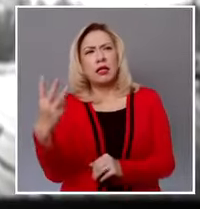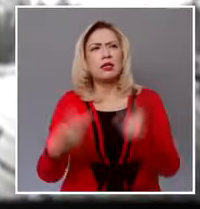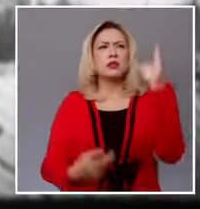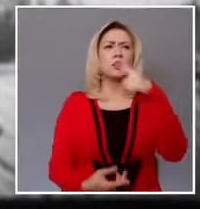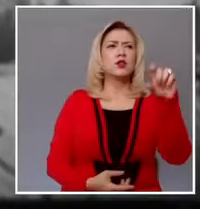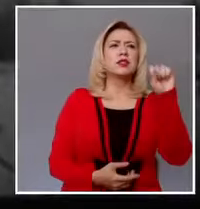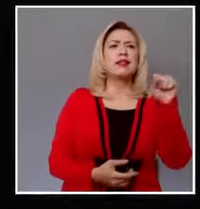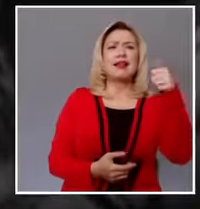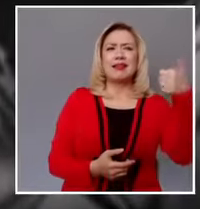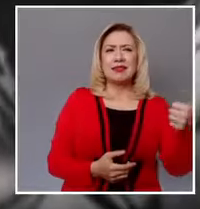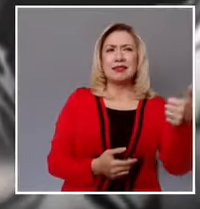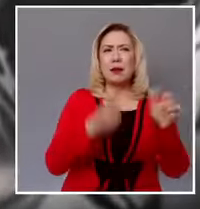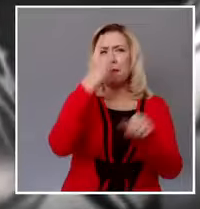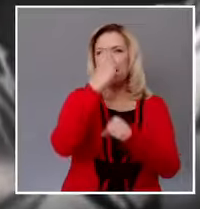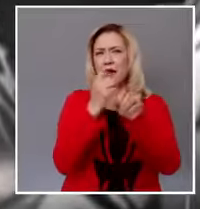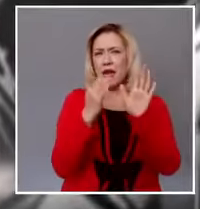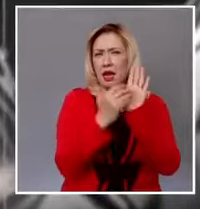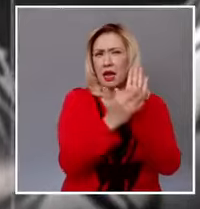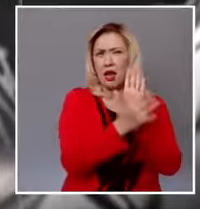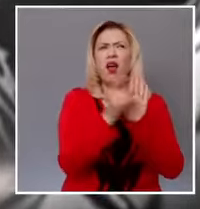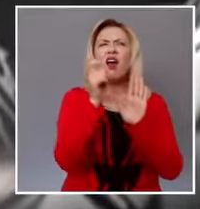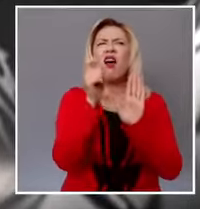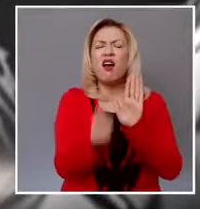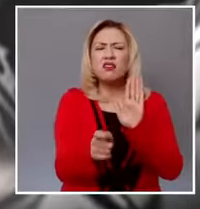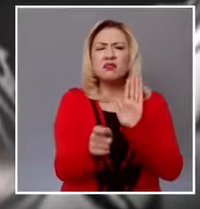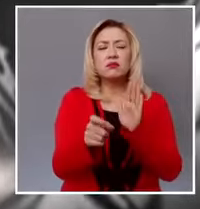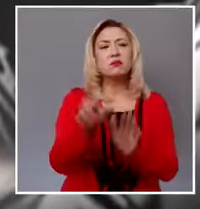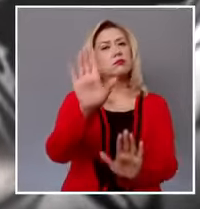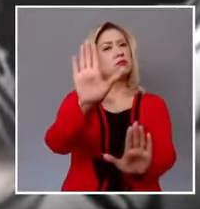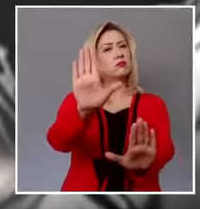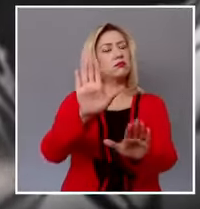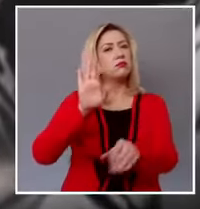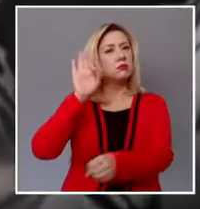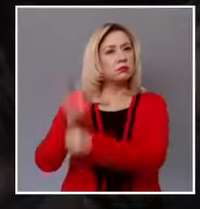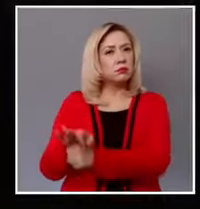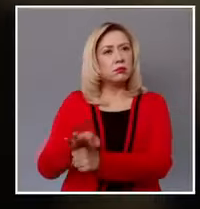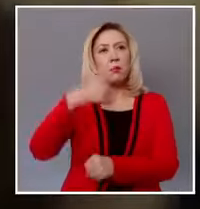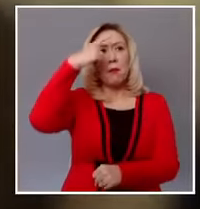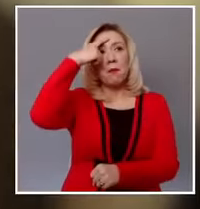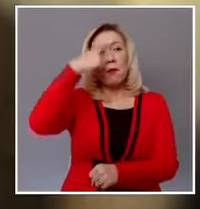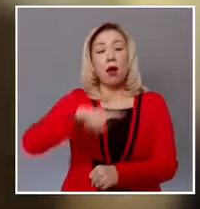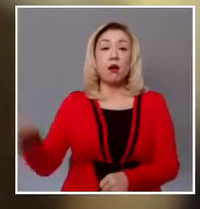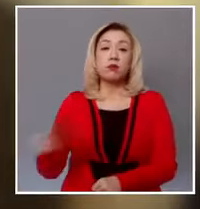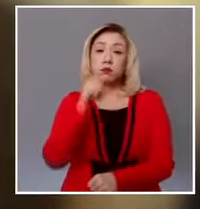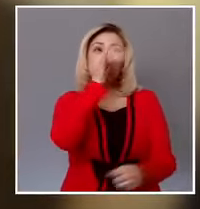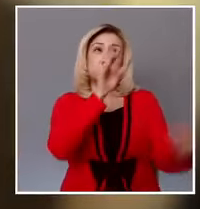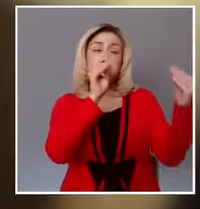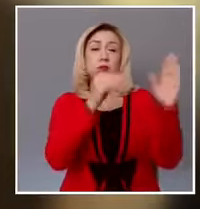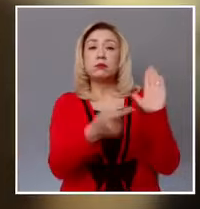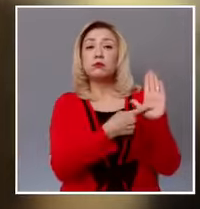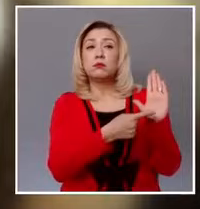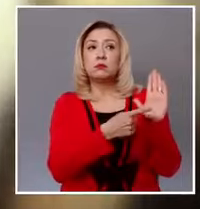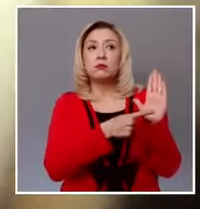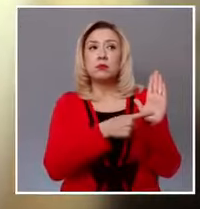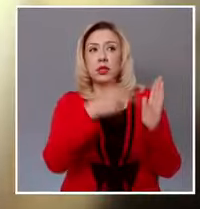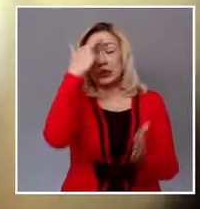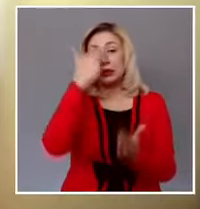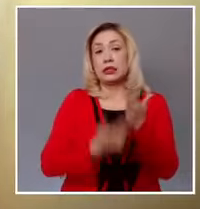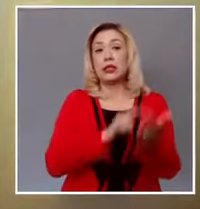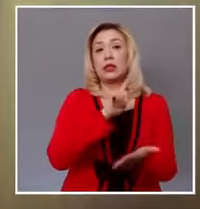e inaplicar los efectos de la suspensión para los casos en que el acto reclamado se funde en delitos de prisión preventiva